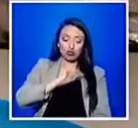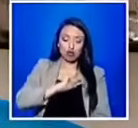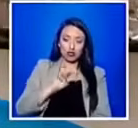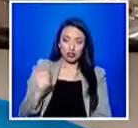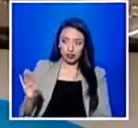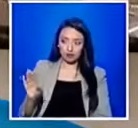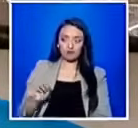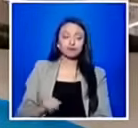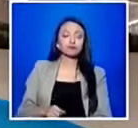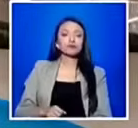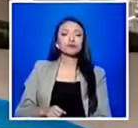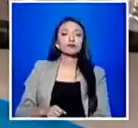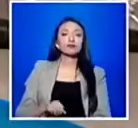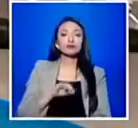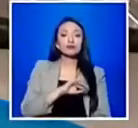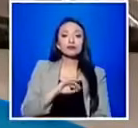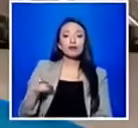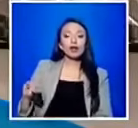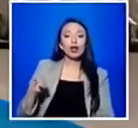estos temas.